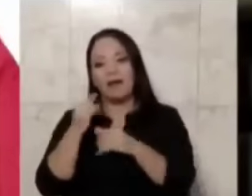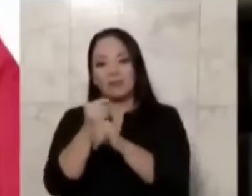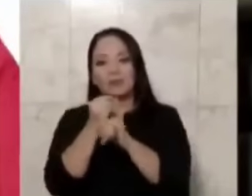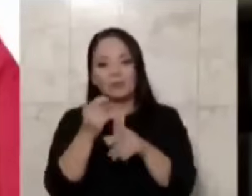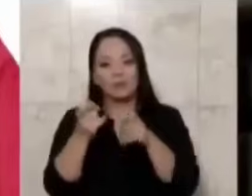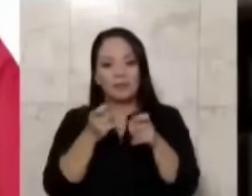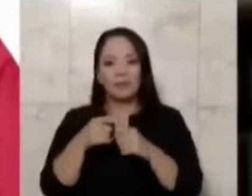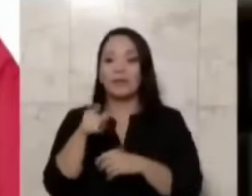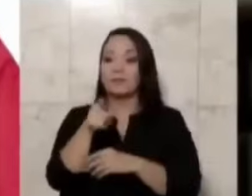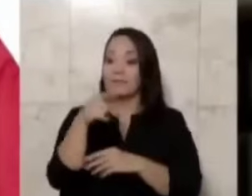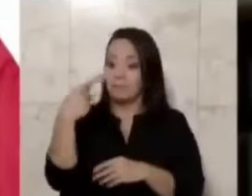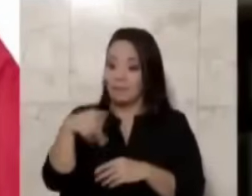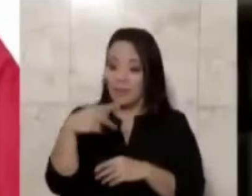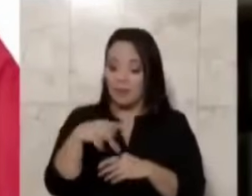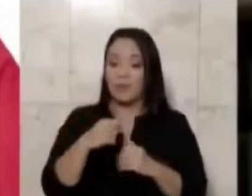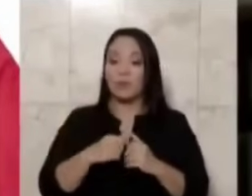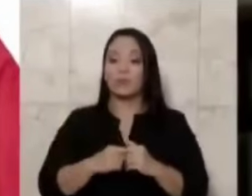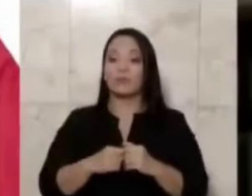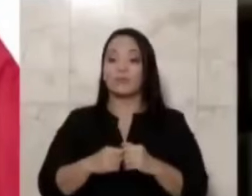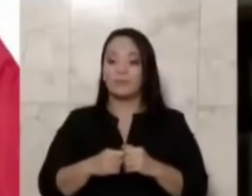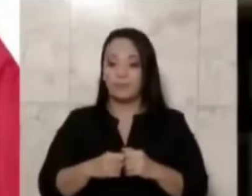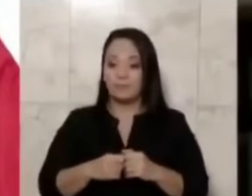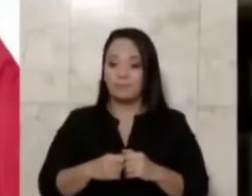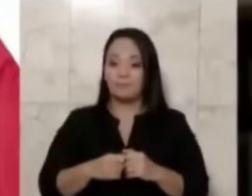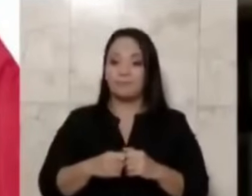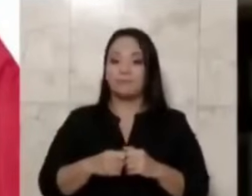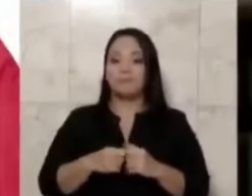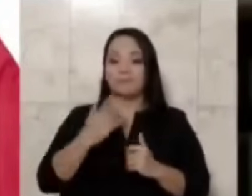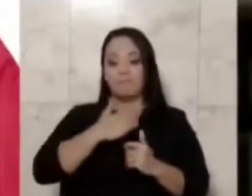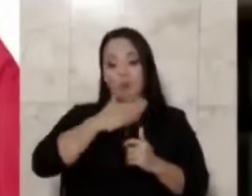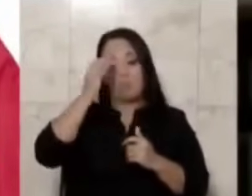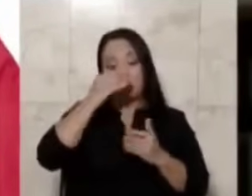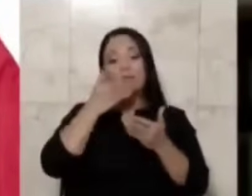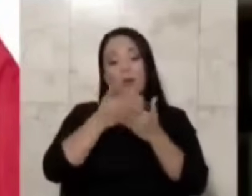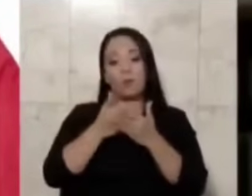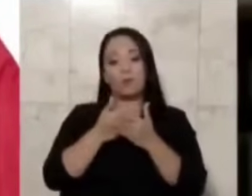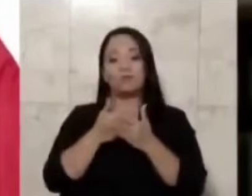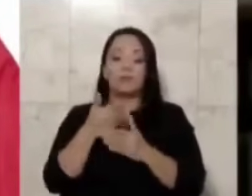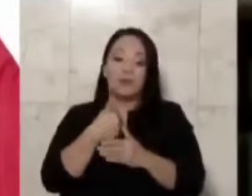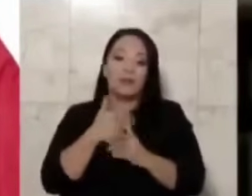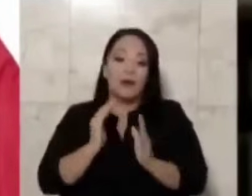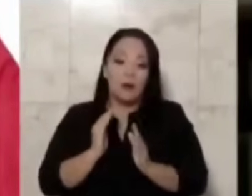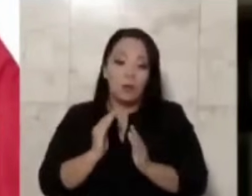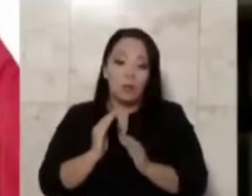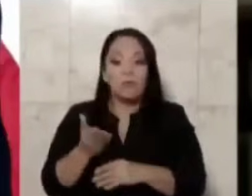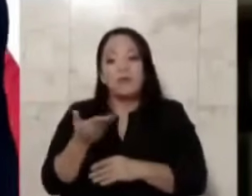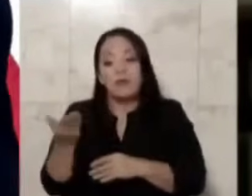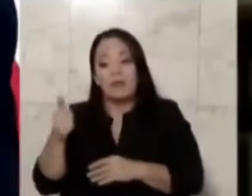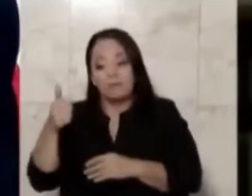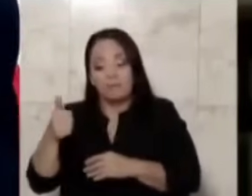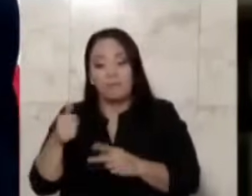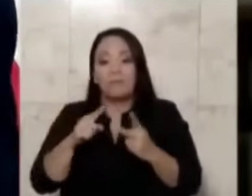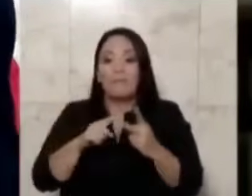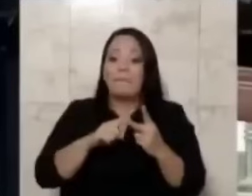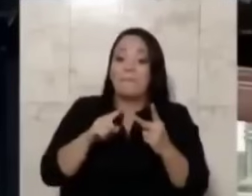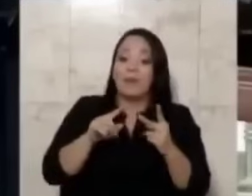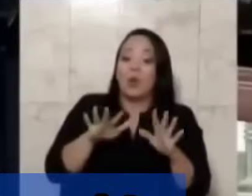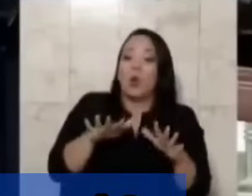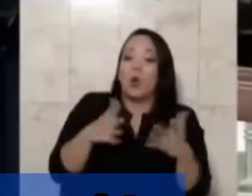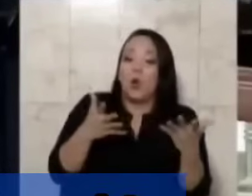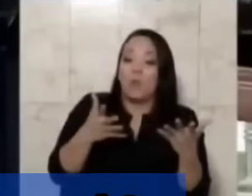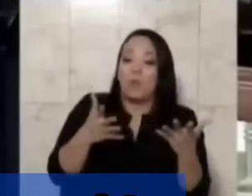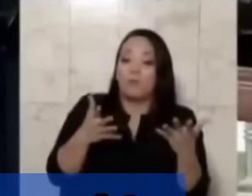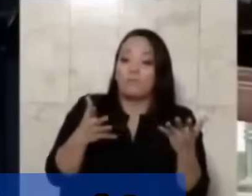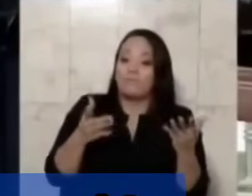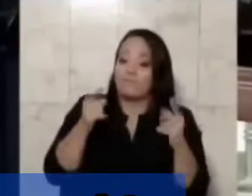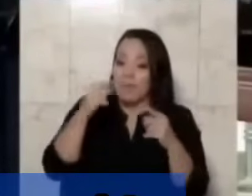Es peligroso. Sería bueno tenerlo. ¿El qué? Totalmente de acuerdo. El cómo es lo que estamos, hay que